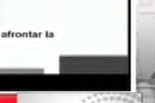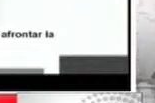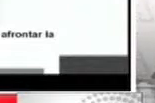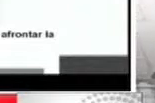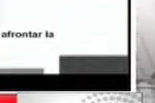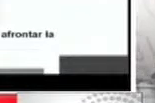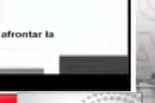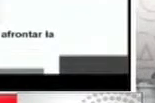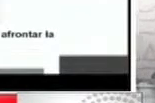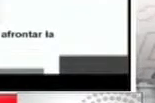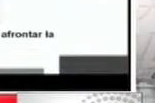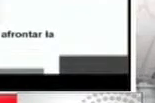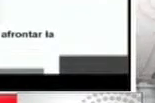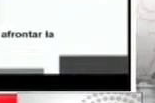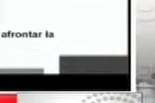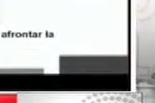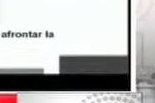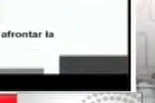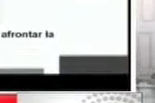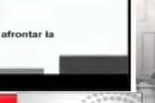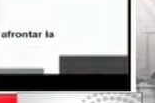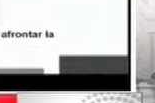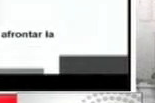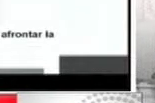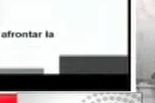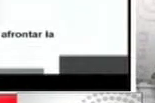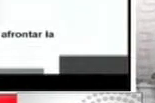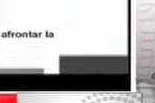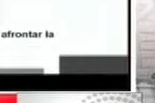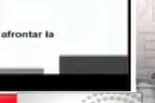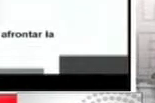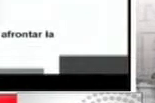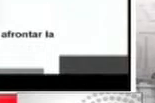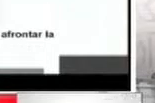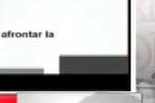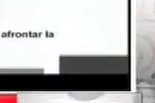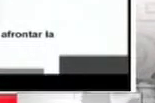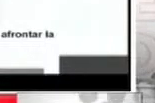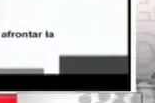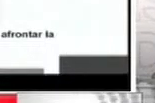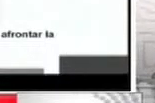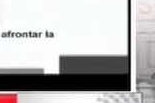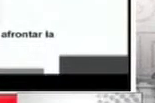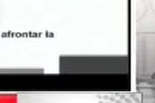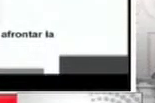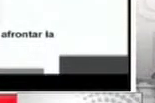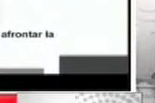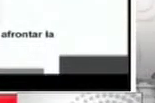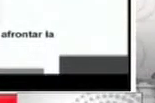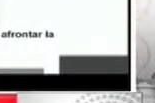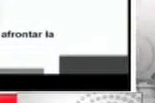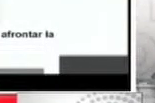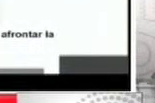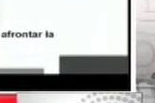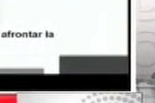emergencia sanitaria, ¿no? A la ejecución al 30 de septiembre asciende